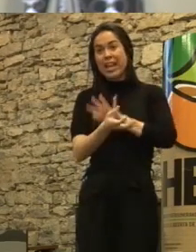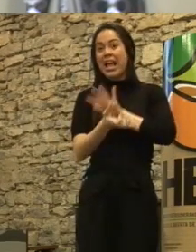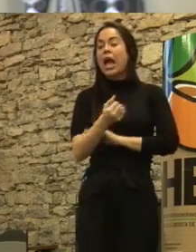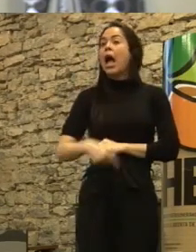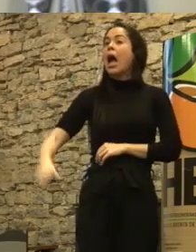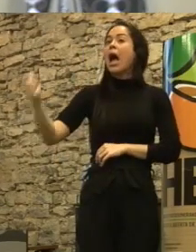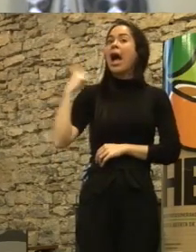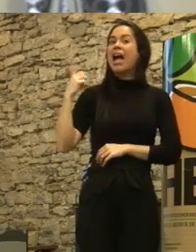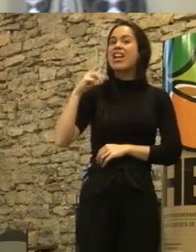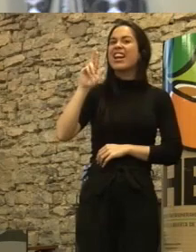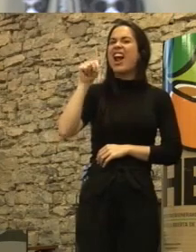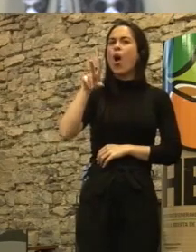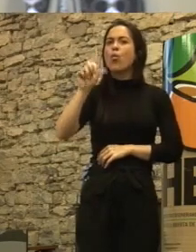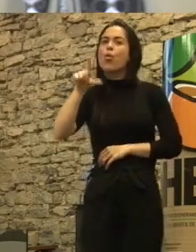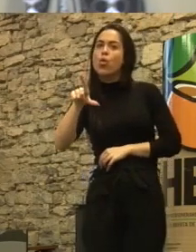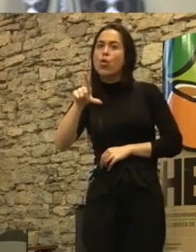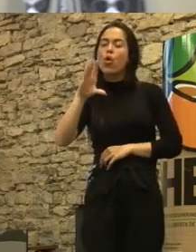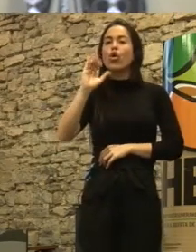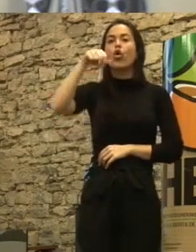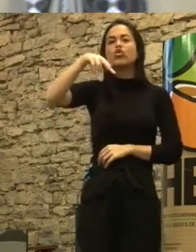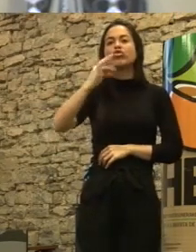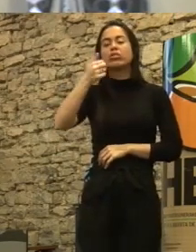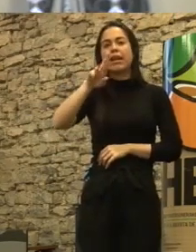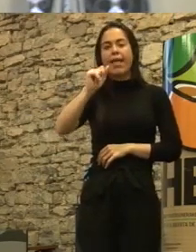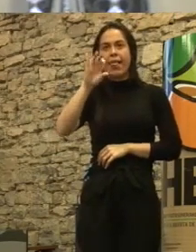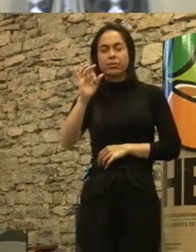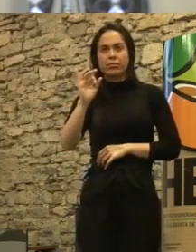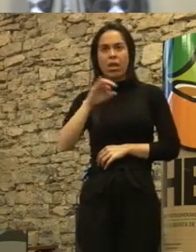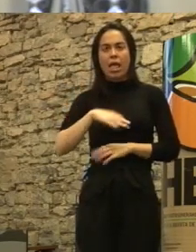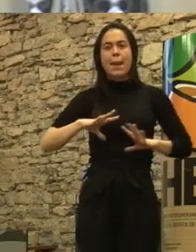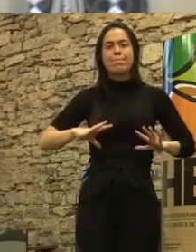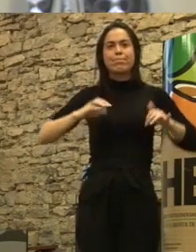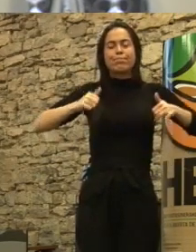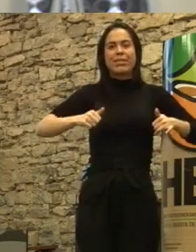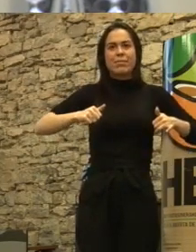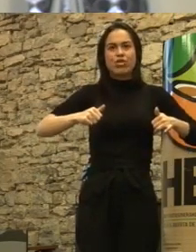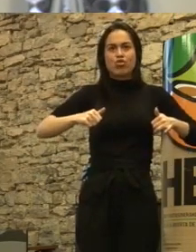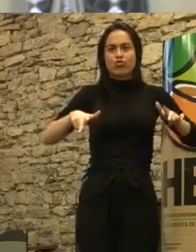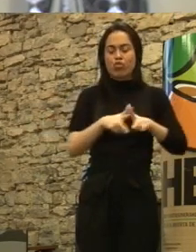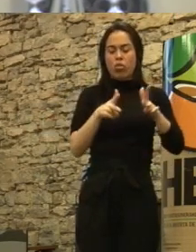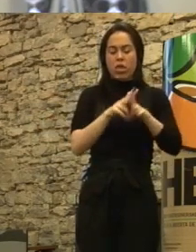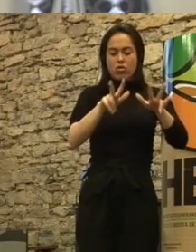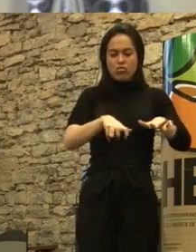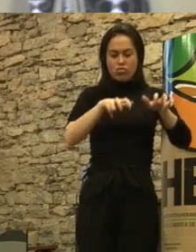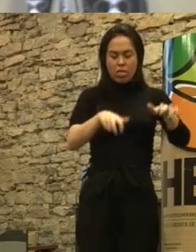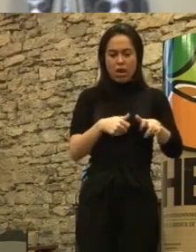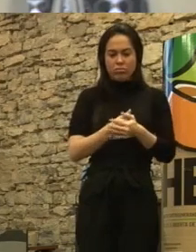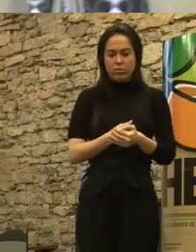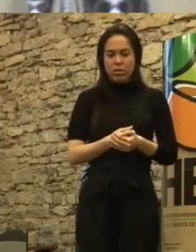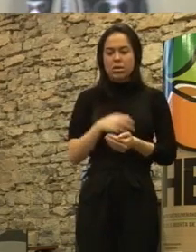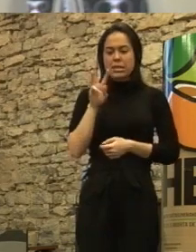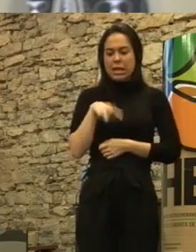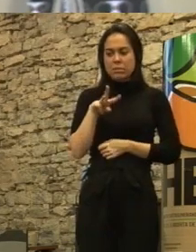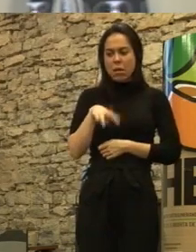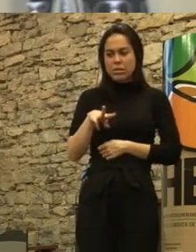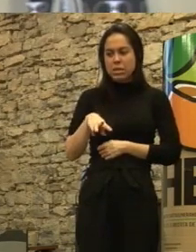Valencia, lanza una escuela de emprendimiento social rural. Dice, vamos a hacer aquí 15 empresas rurales, vamos a hacer una residencia de 3 meses,